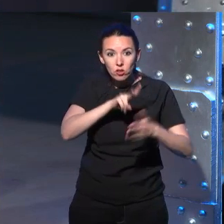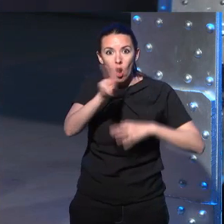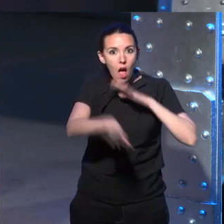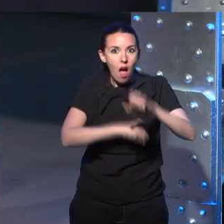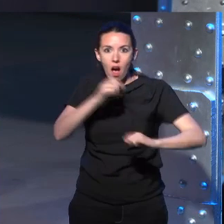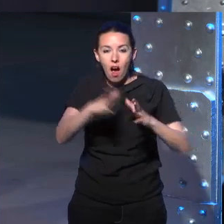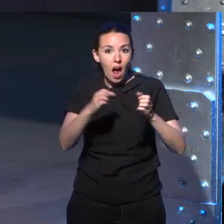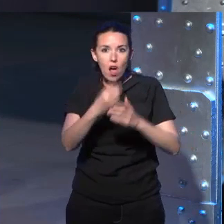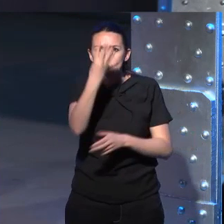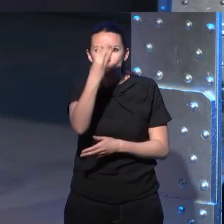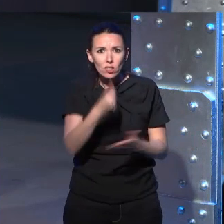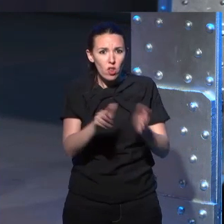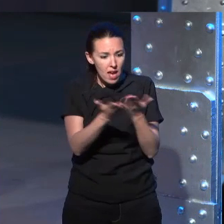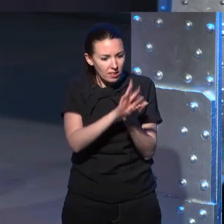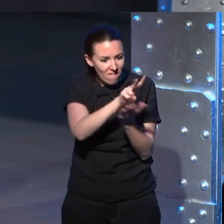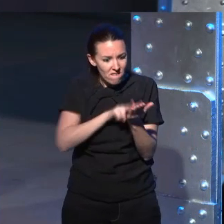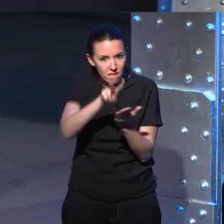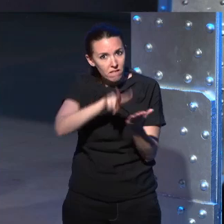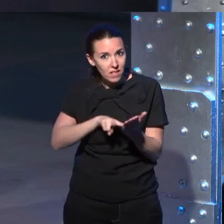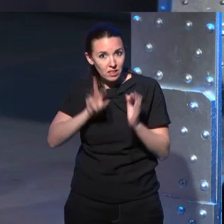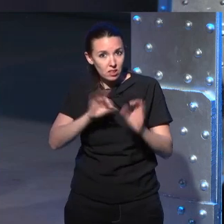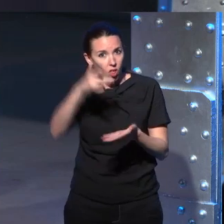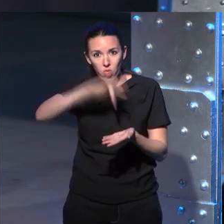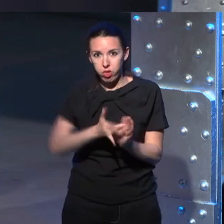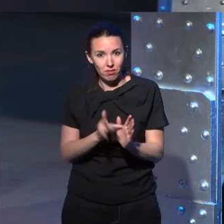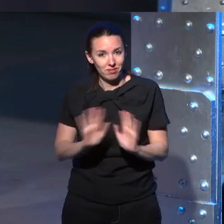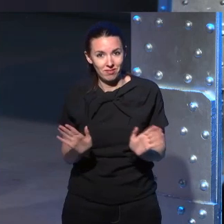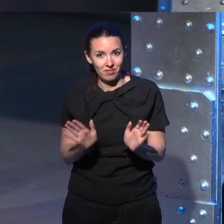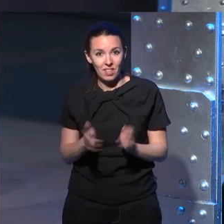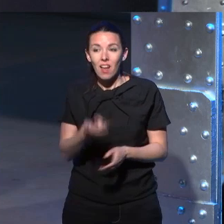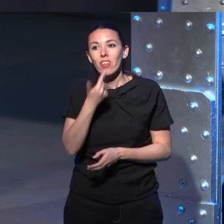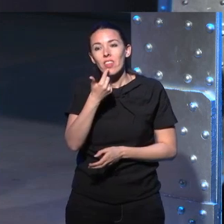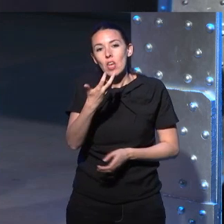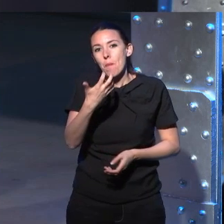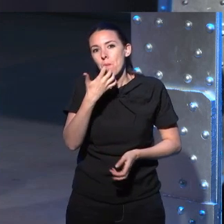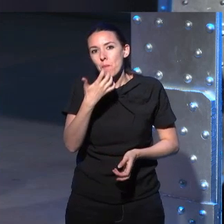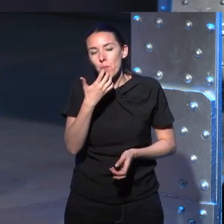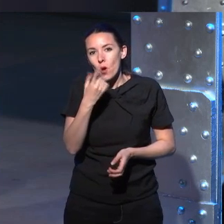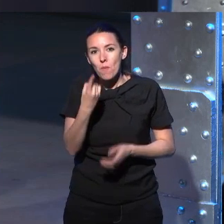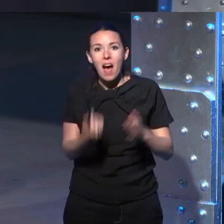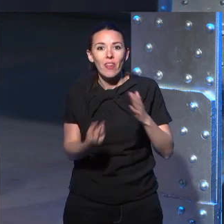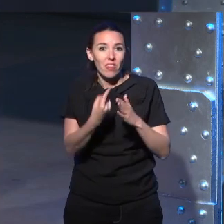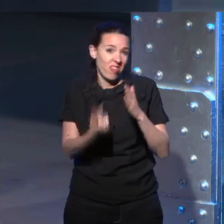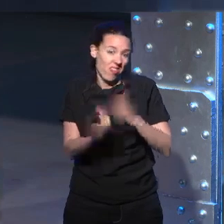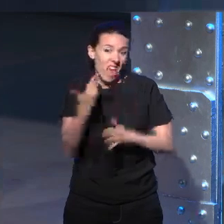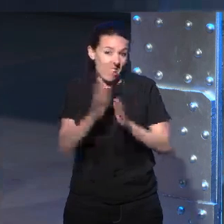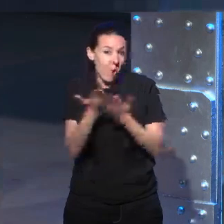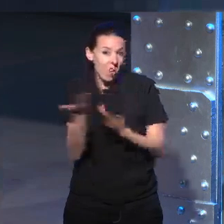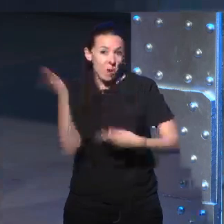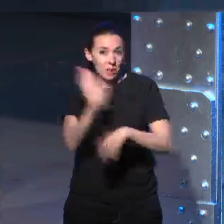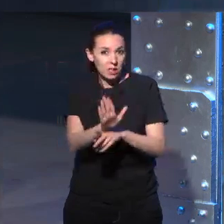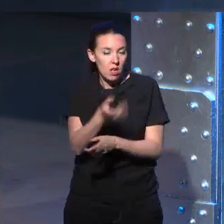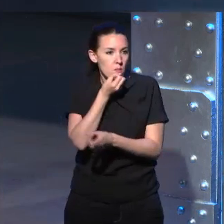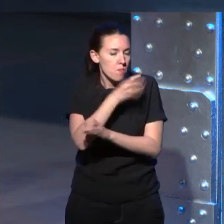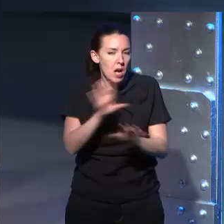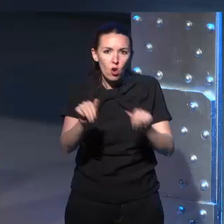devora en 4 días. Lo comentó medio en broma el día que presentó el libro y me pareció el mejor piropo, la